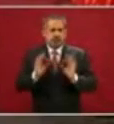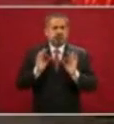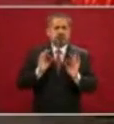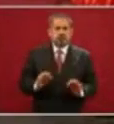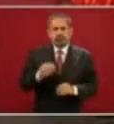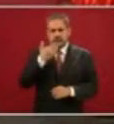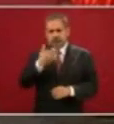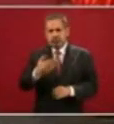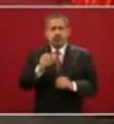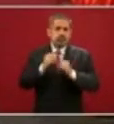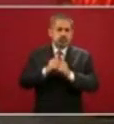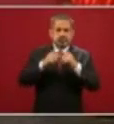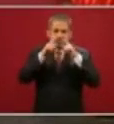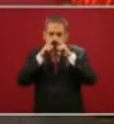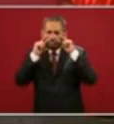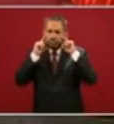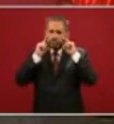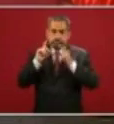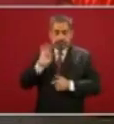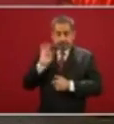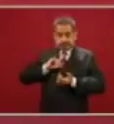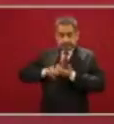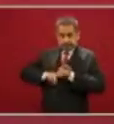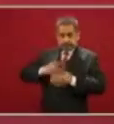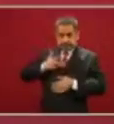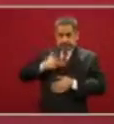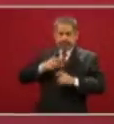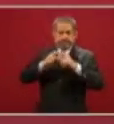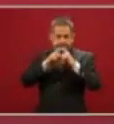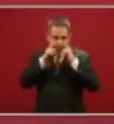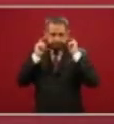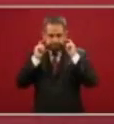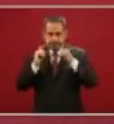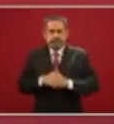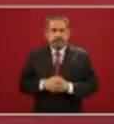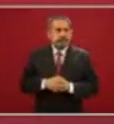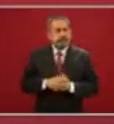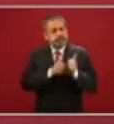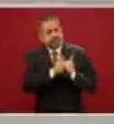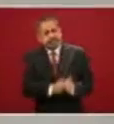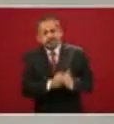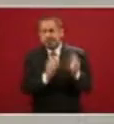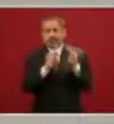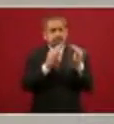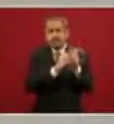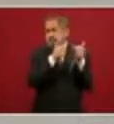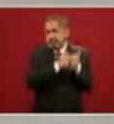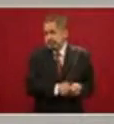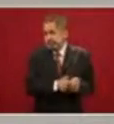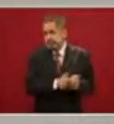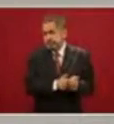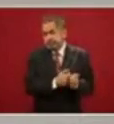un cubrebocas para las personas enfermas, la recuperación efectiva, manteniéndonos en casa todos y todas